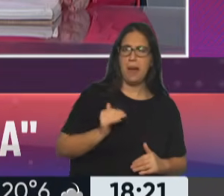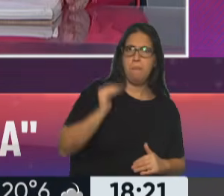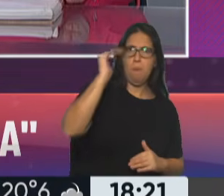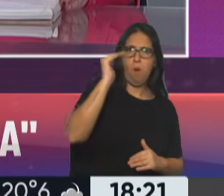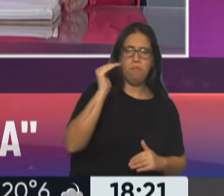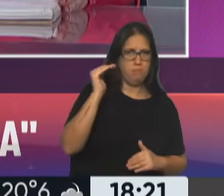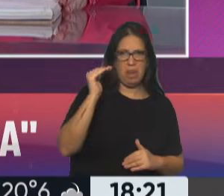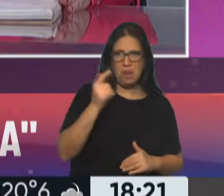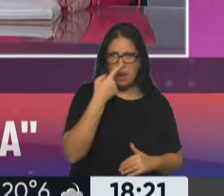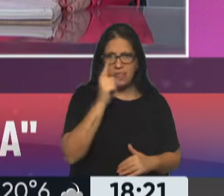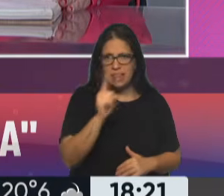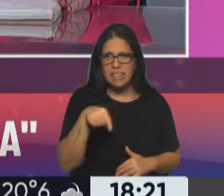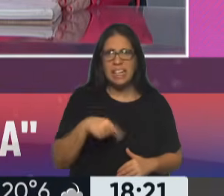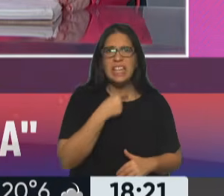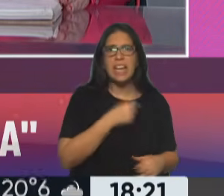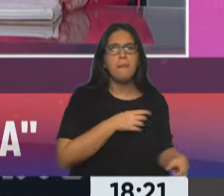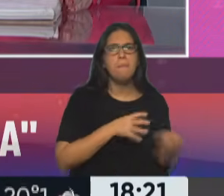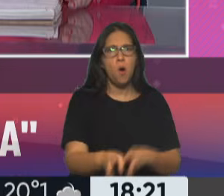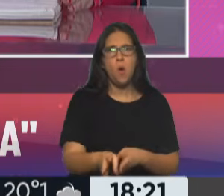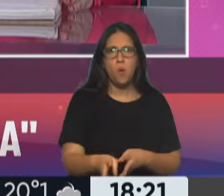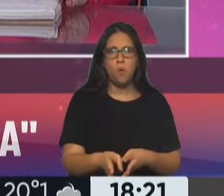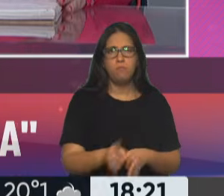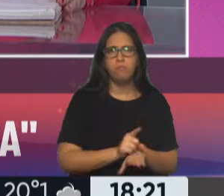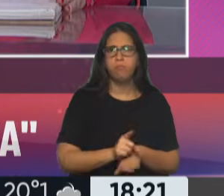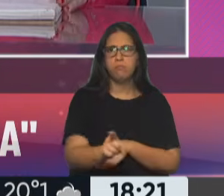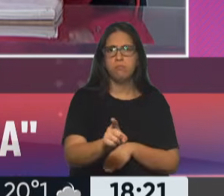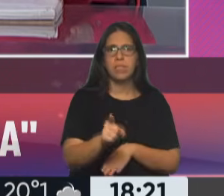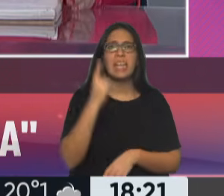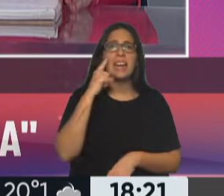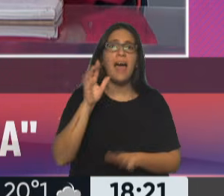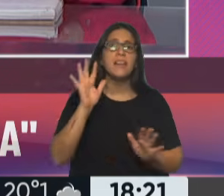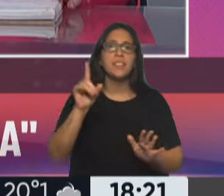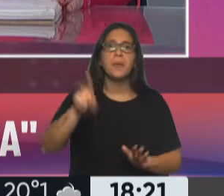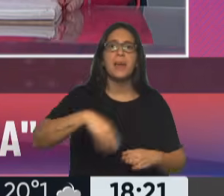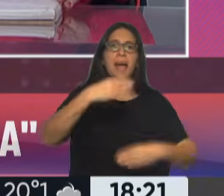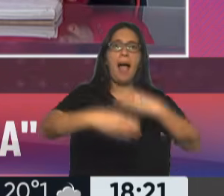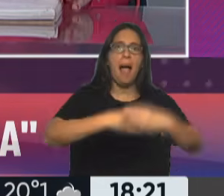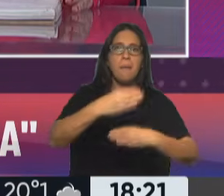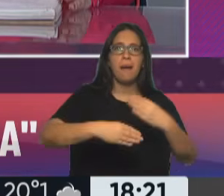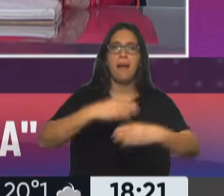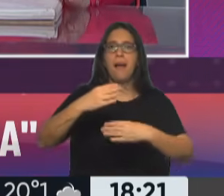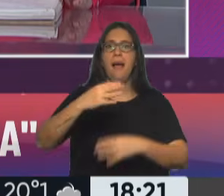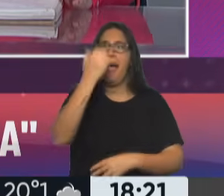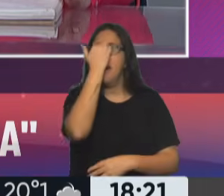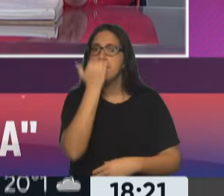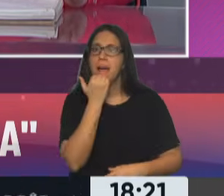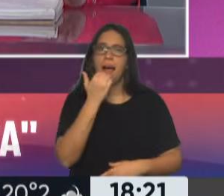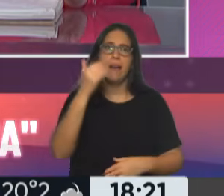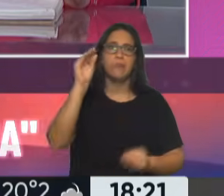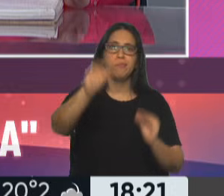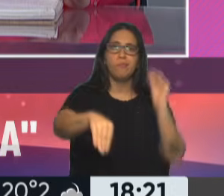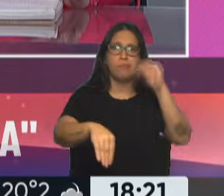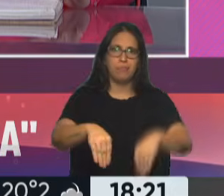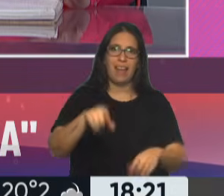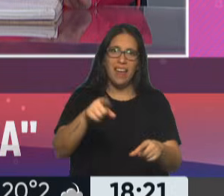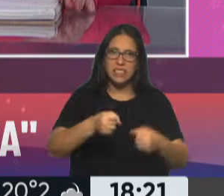mapa. Israel apuesta por la fuerza y cree que de esa manera va a desactivar tanto a Hamas como a Hezbollah como al régimen iraní. Esa sigue siendo